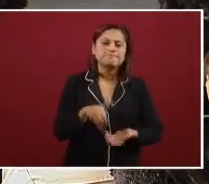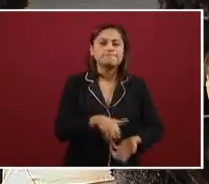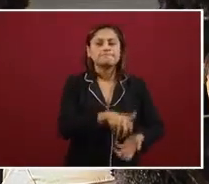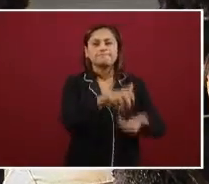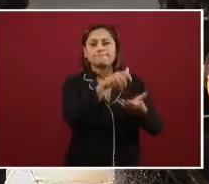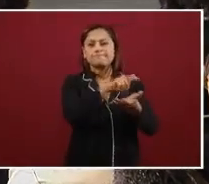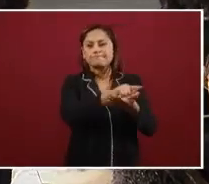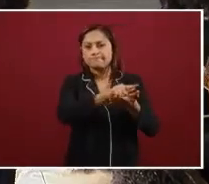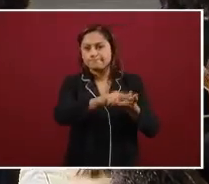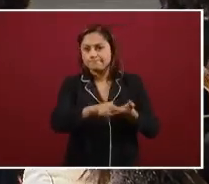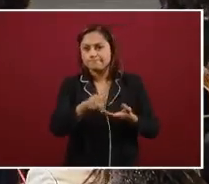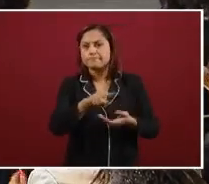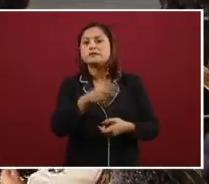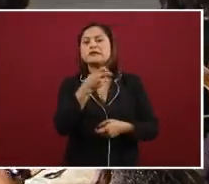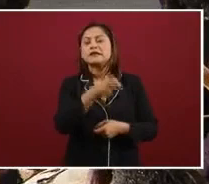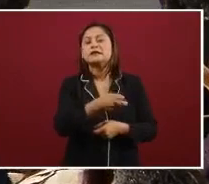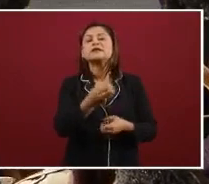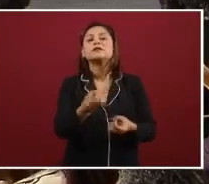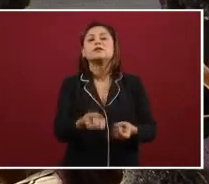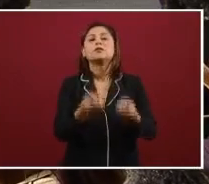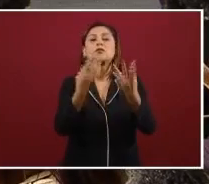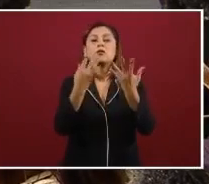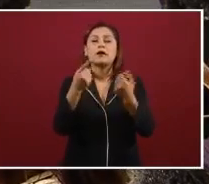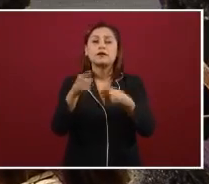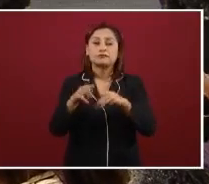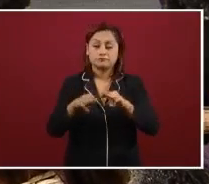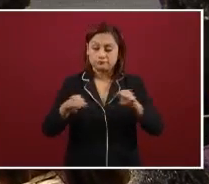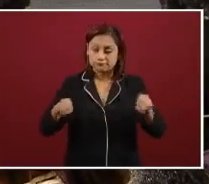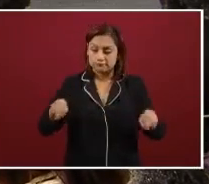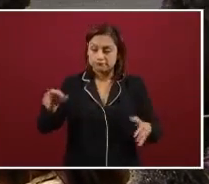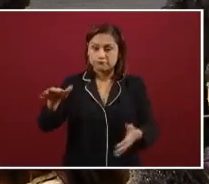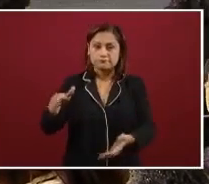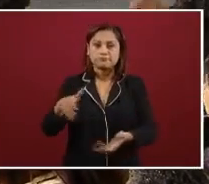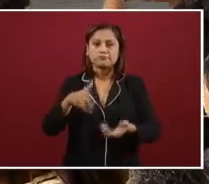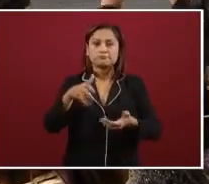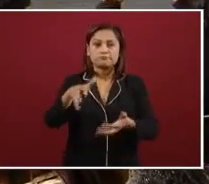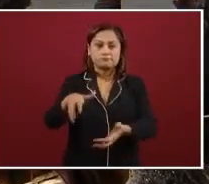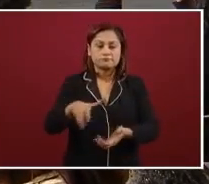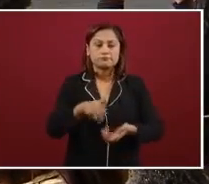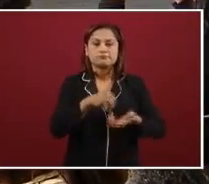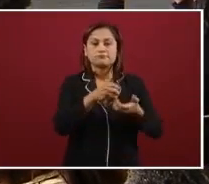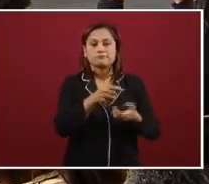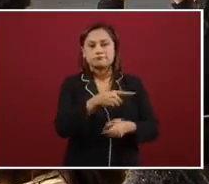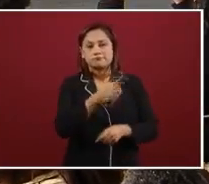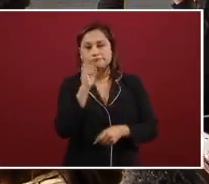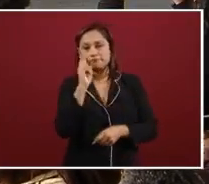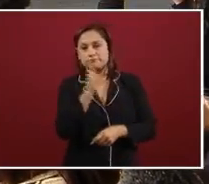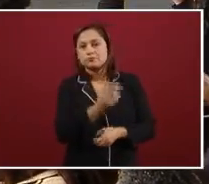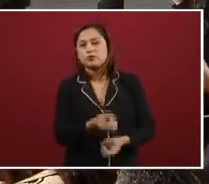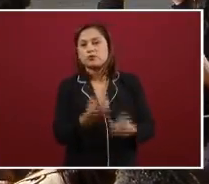Esa es la cantidad que hasta la fecha se ha recolectado en alta mar. La que sigue, por favor.